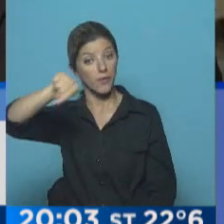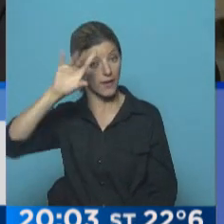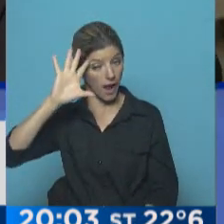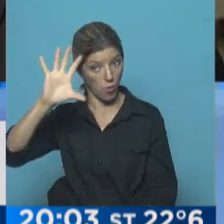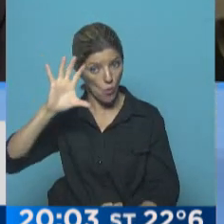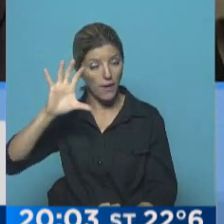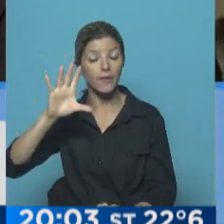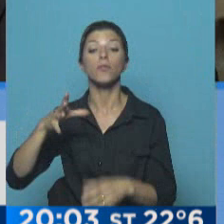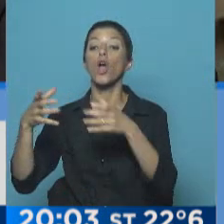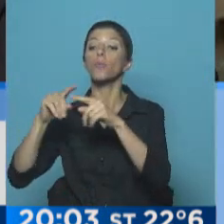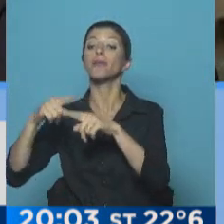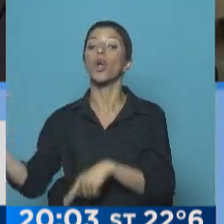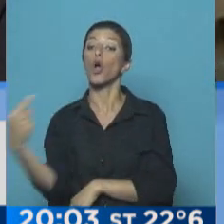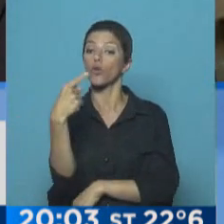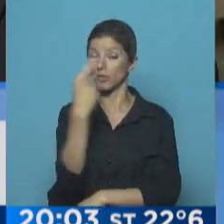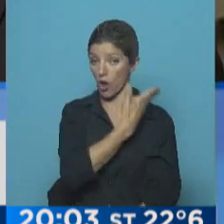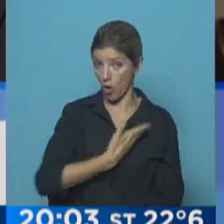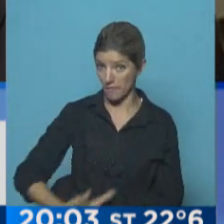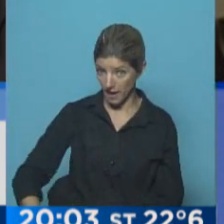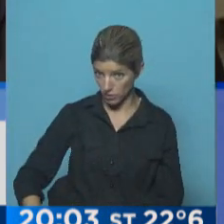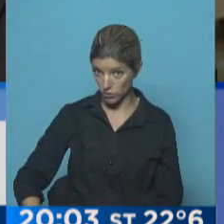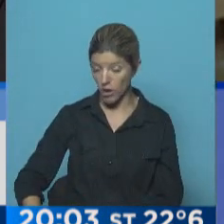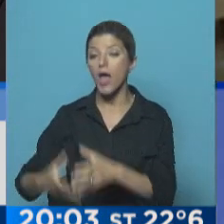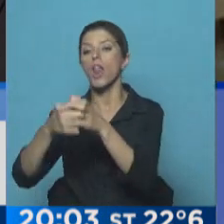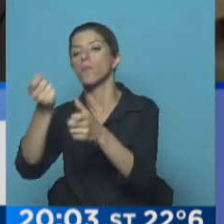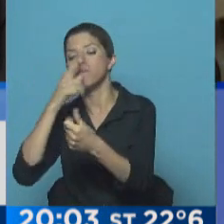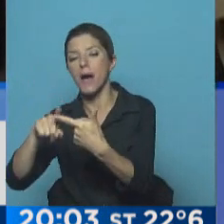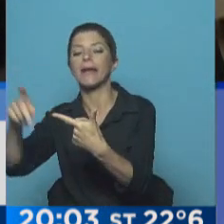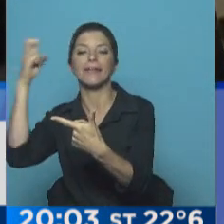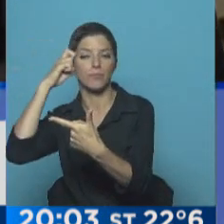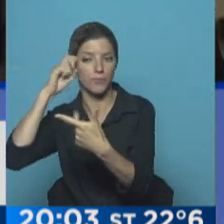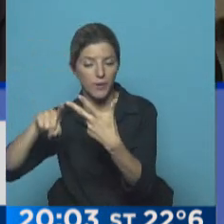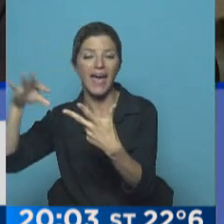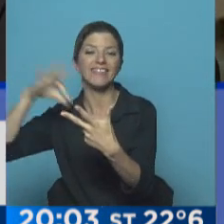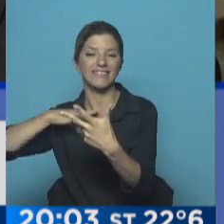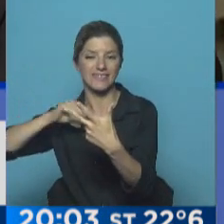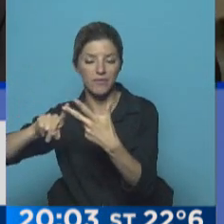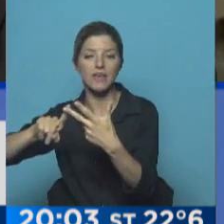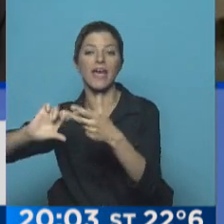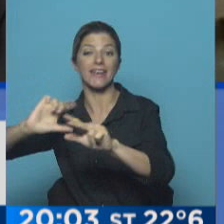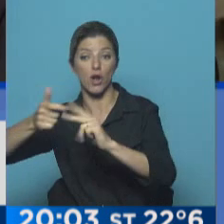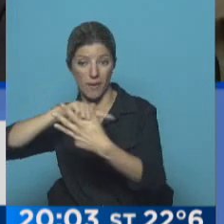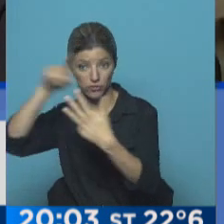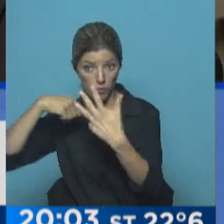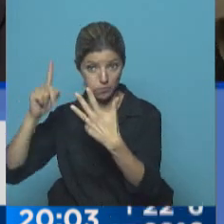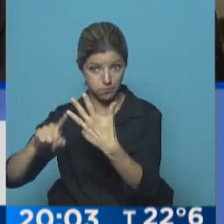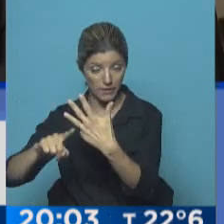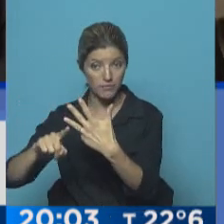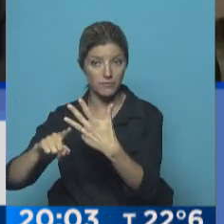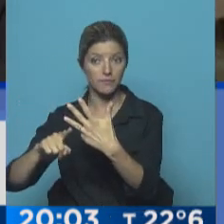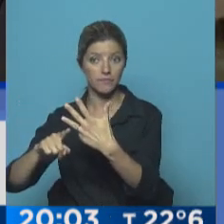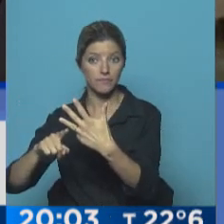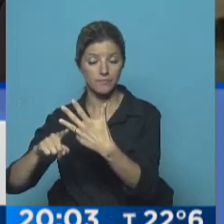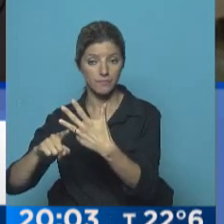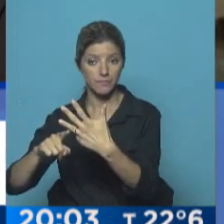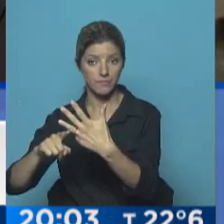la oposición, o fundamentalmente el PRO, la UCR, la Coalición Cívica y el Frente Renovador, que basándose en el pedido que había